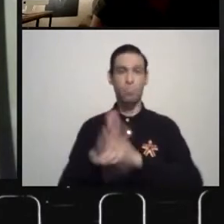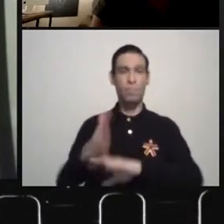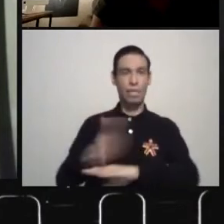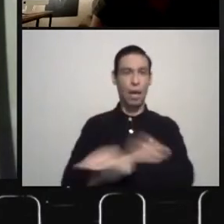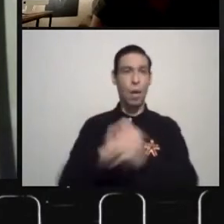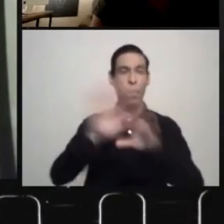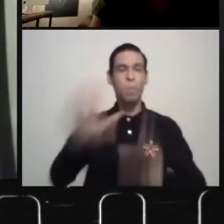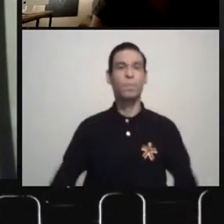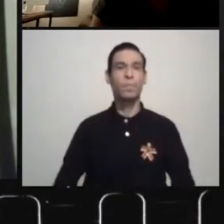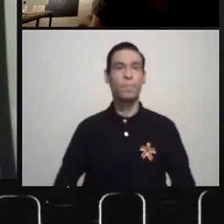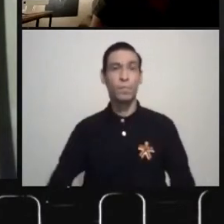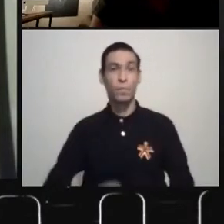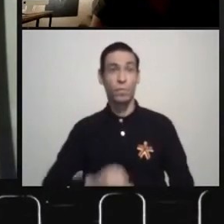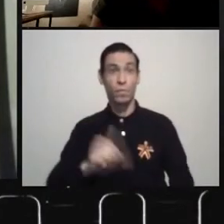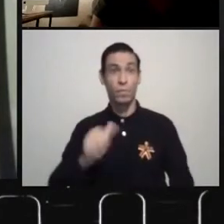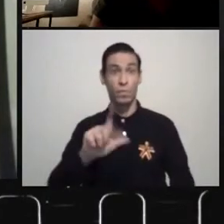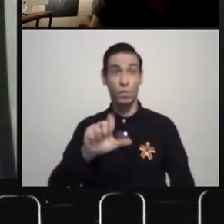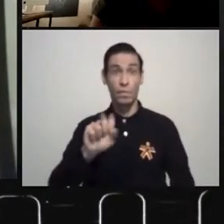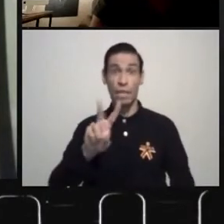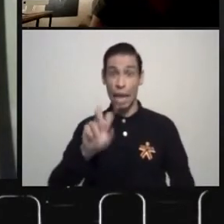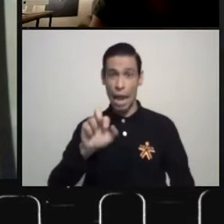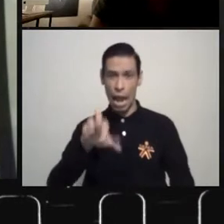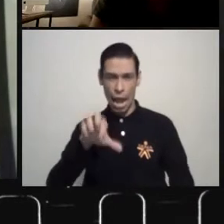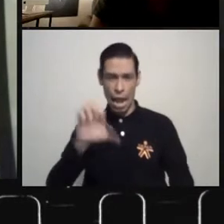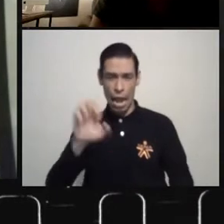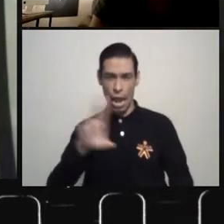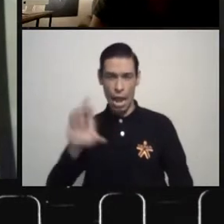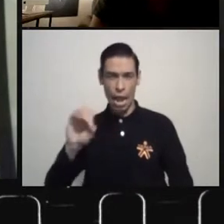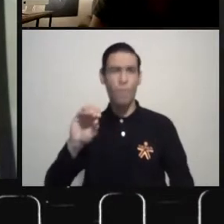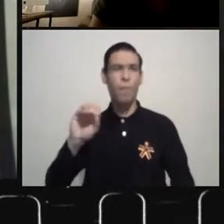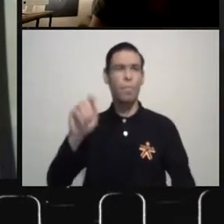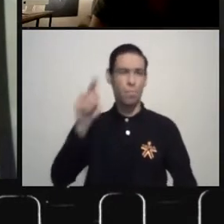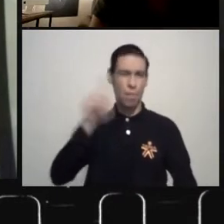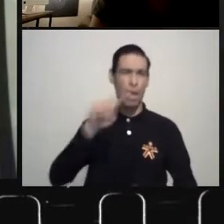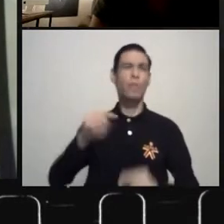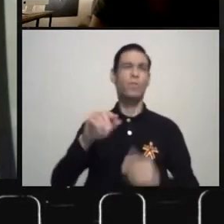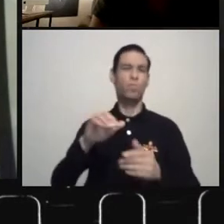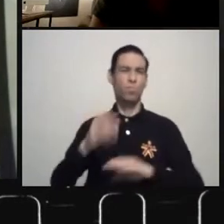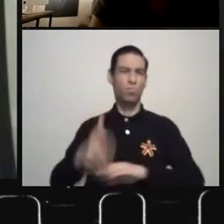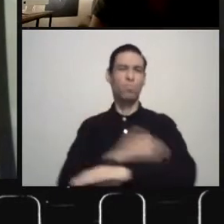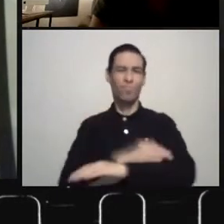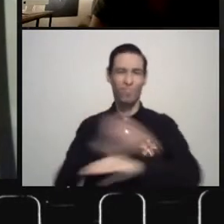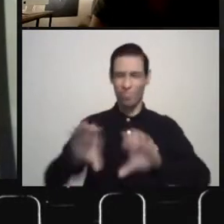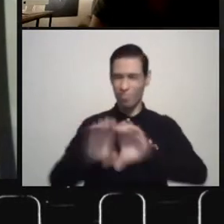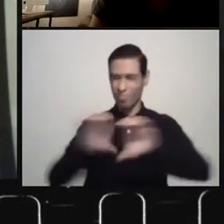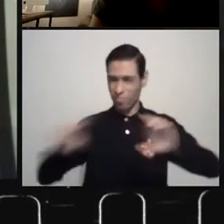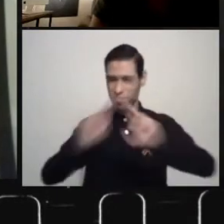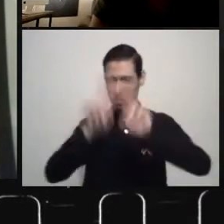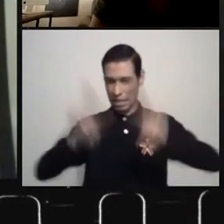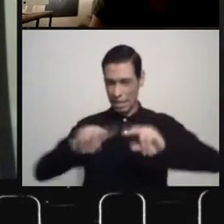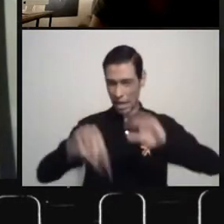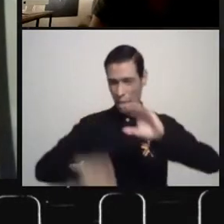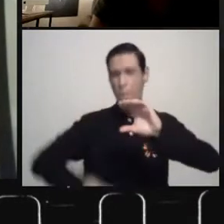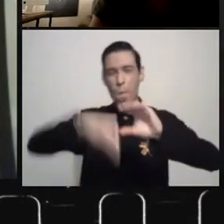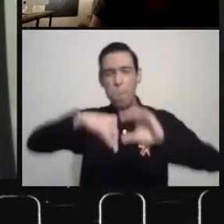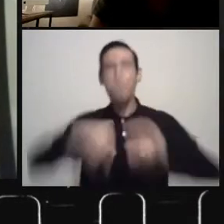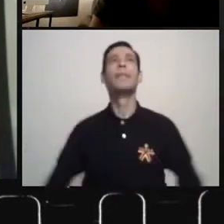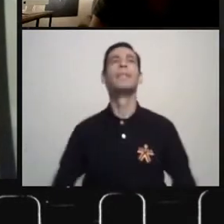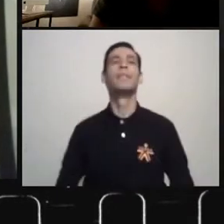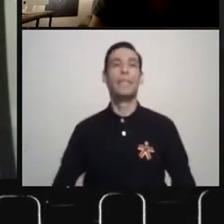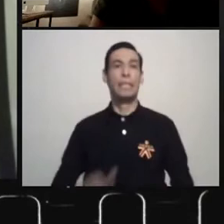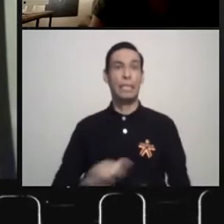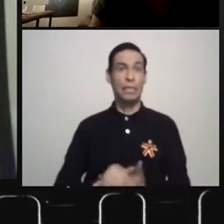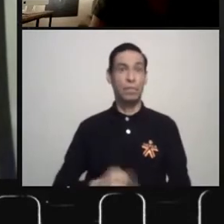Lavaperros creo que estuvo en Varsovia, estuvo en streaming primero en Netflix, ¿no? Entonces creo que